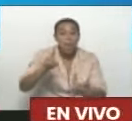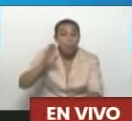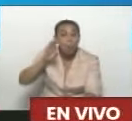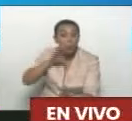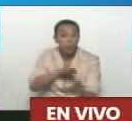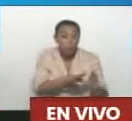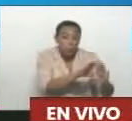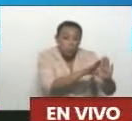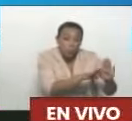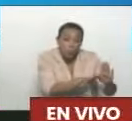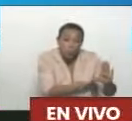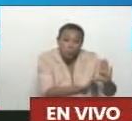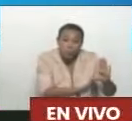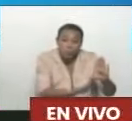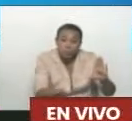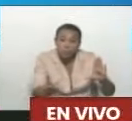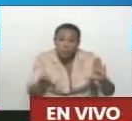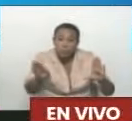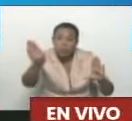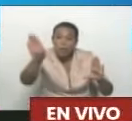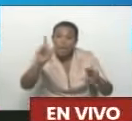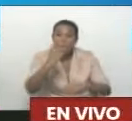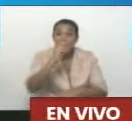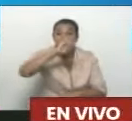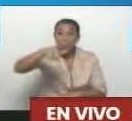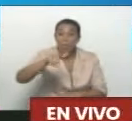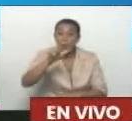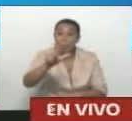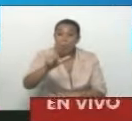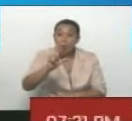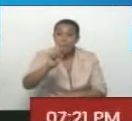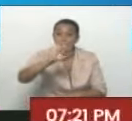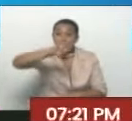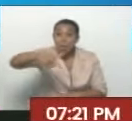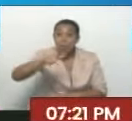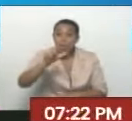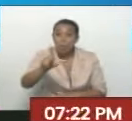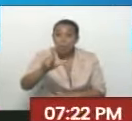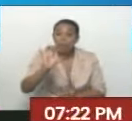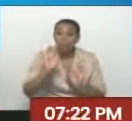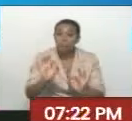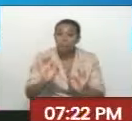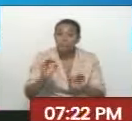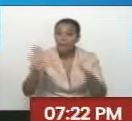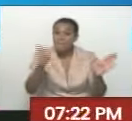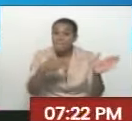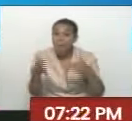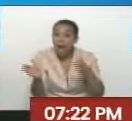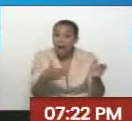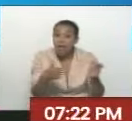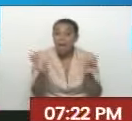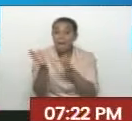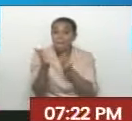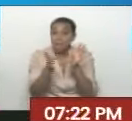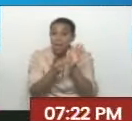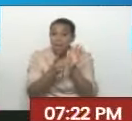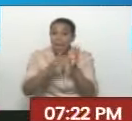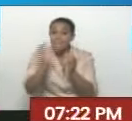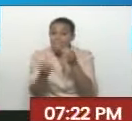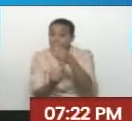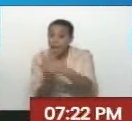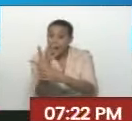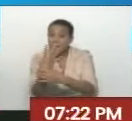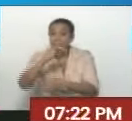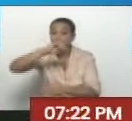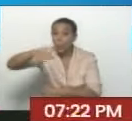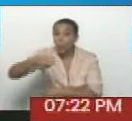meta dura, 1 de julio. 1 de julio, quiere decir marzo, abril,